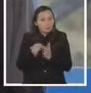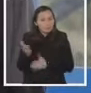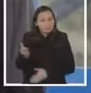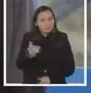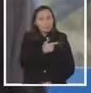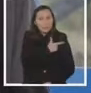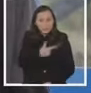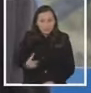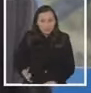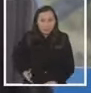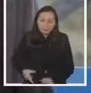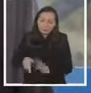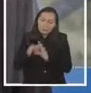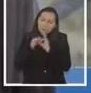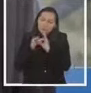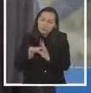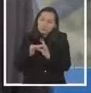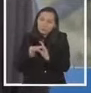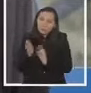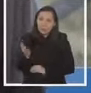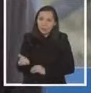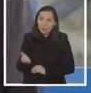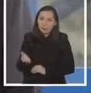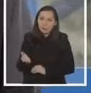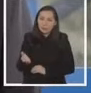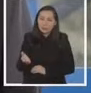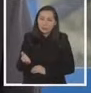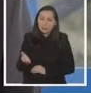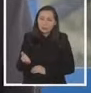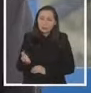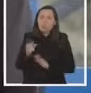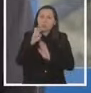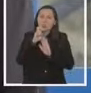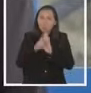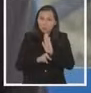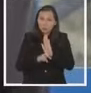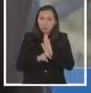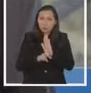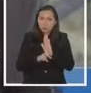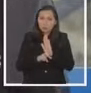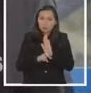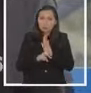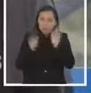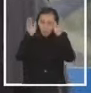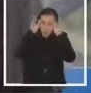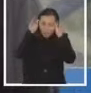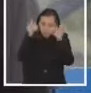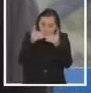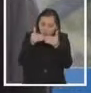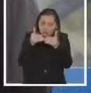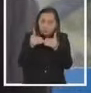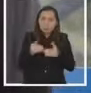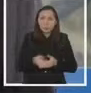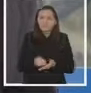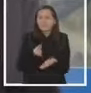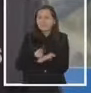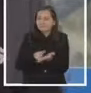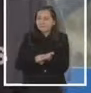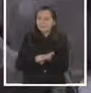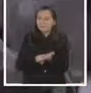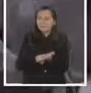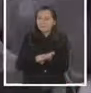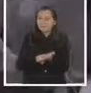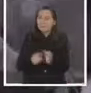presidente. Quiero darle las gracias por el proyecto, por el autismo, que de verdad